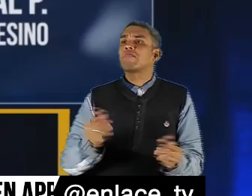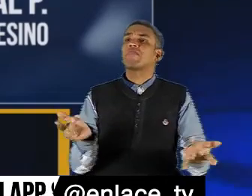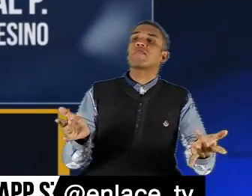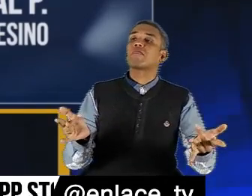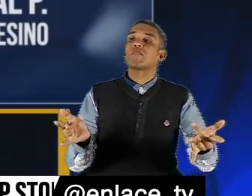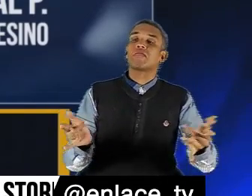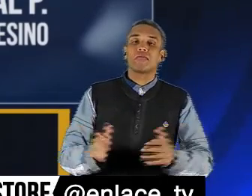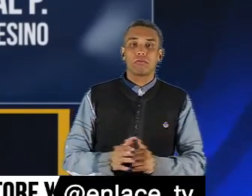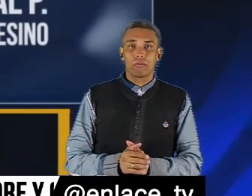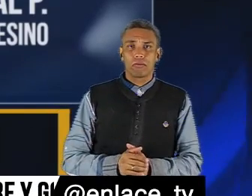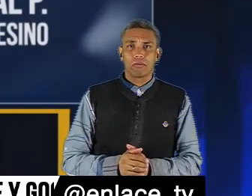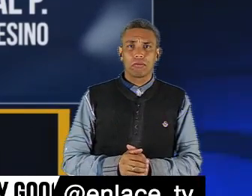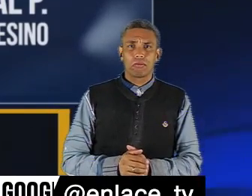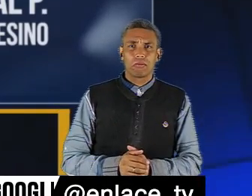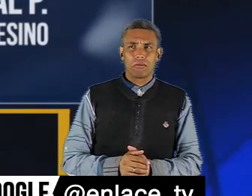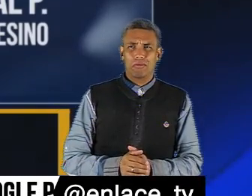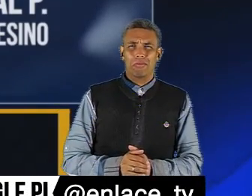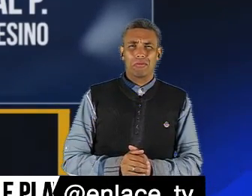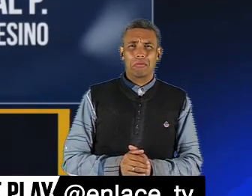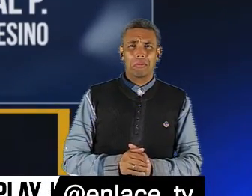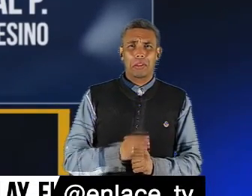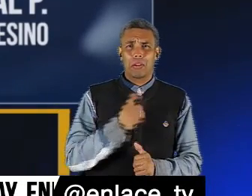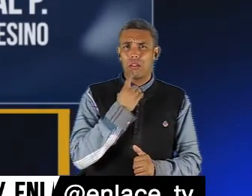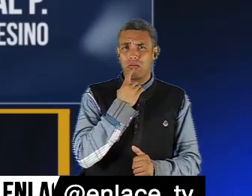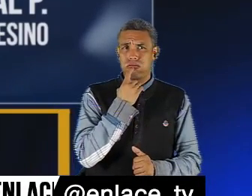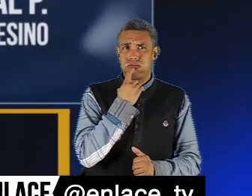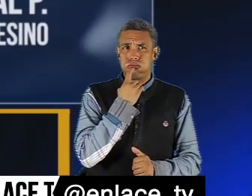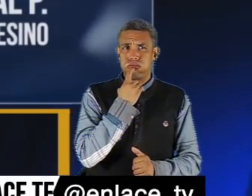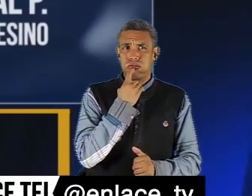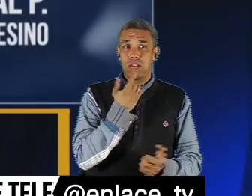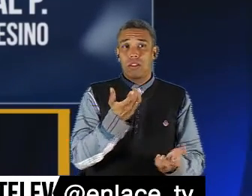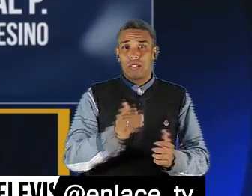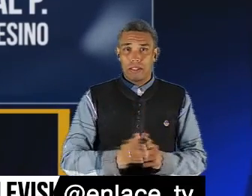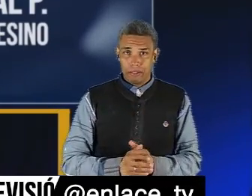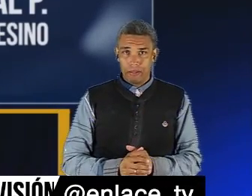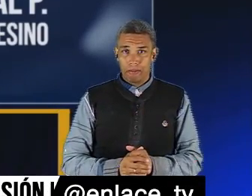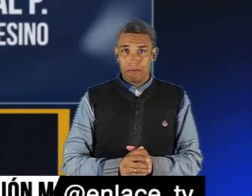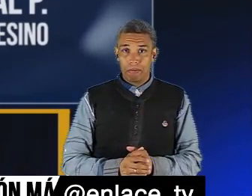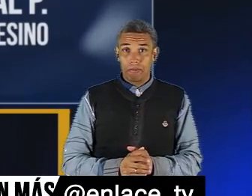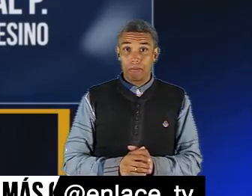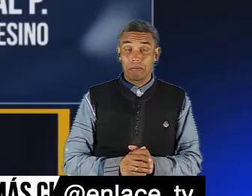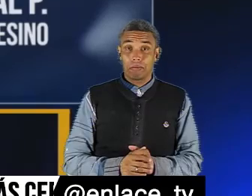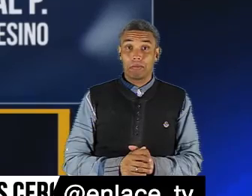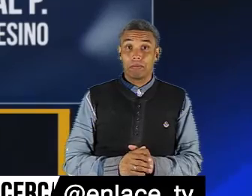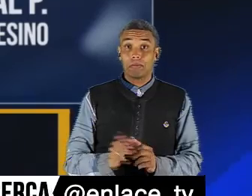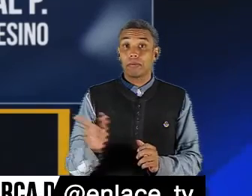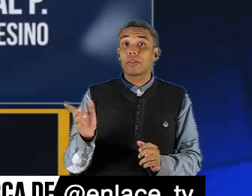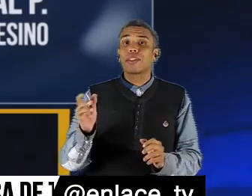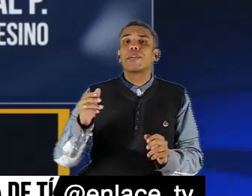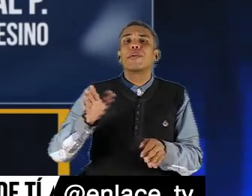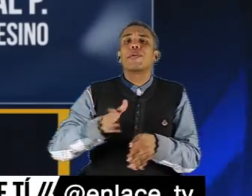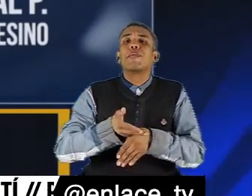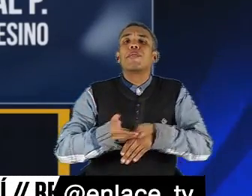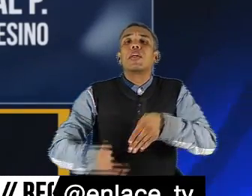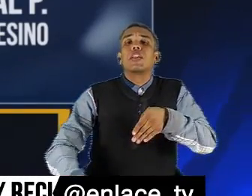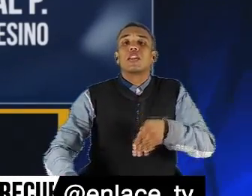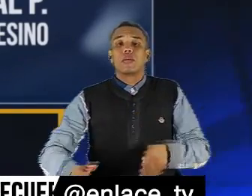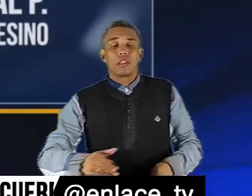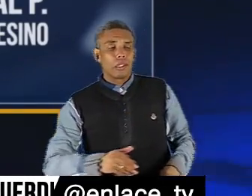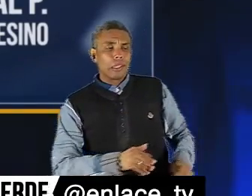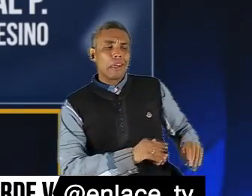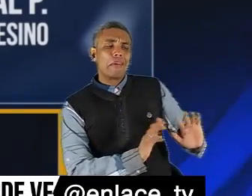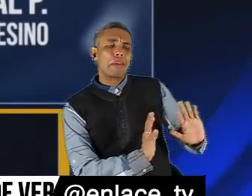funcionario dice de que él no tiene posibilidad en el momento y que tendría entonces que esperarse todo el